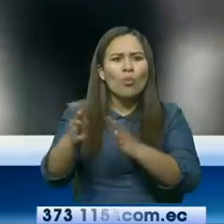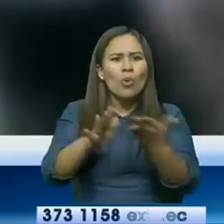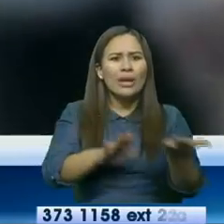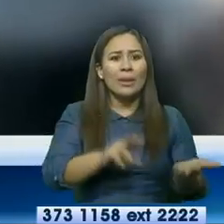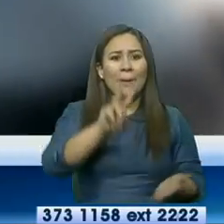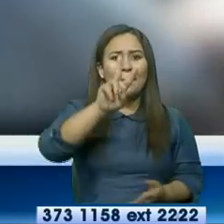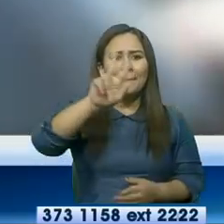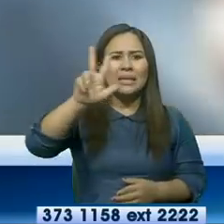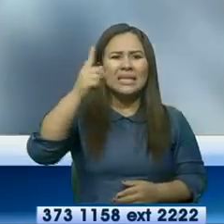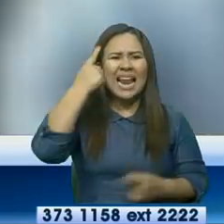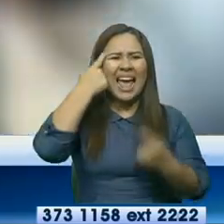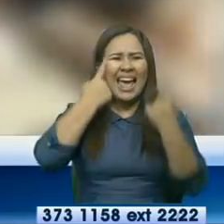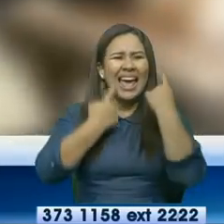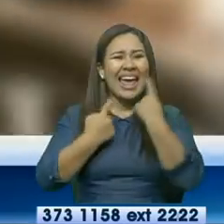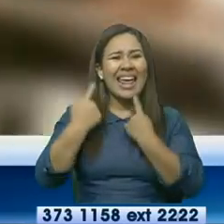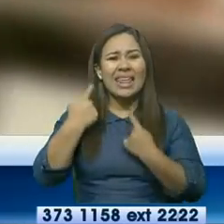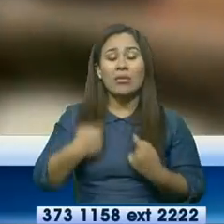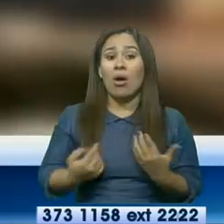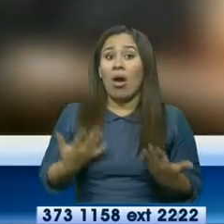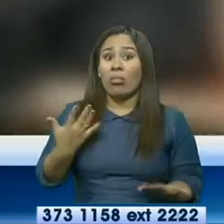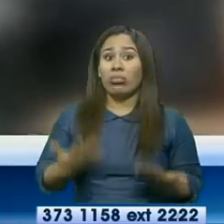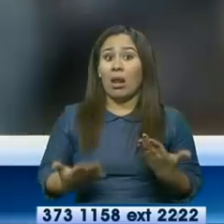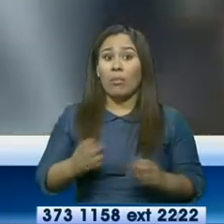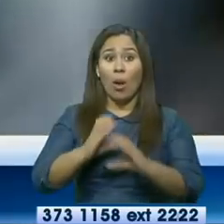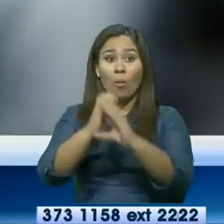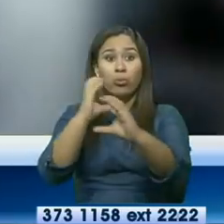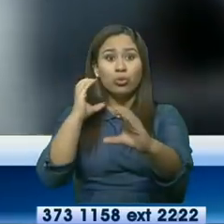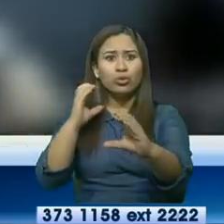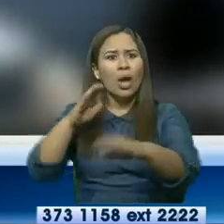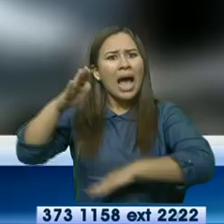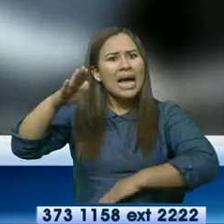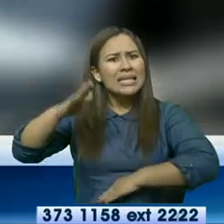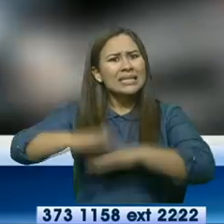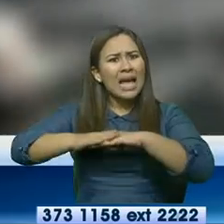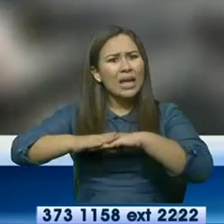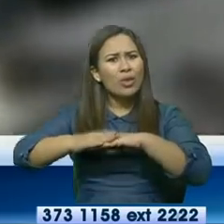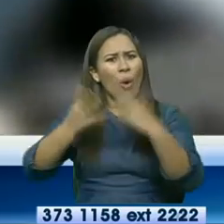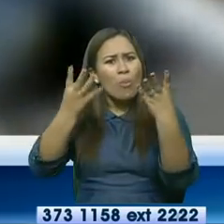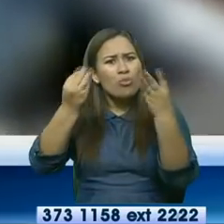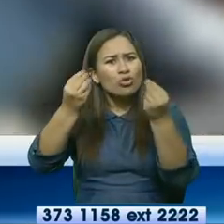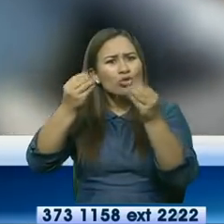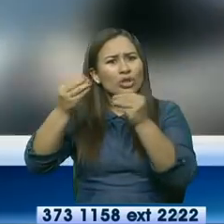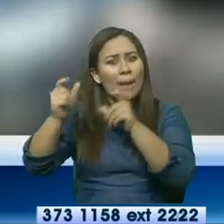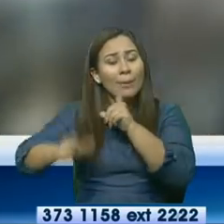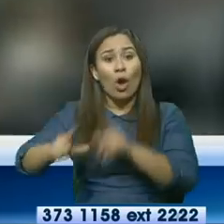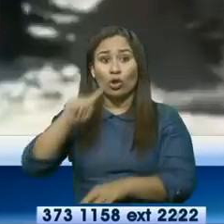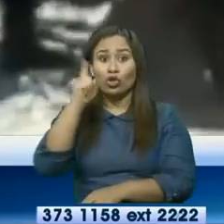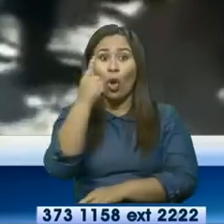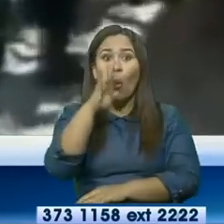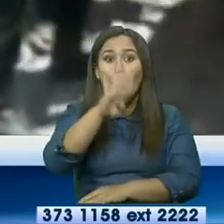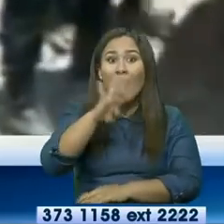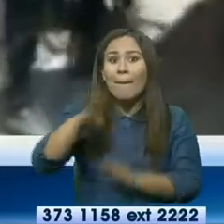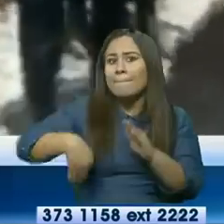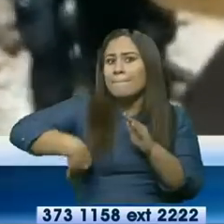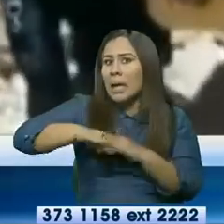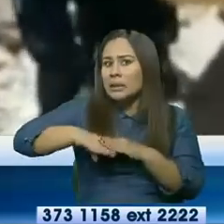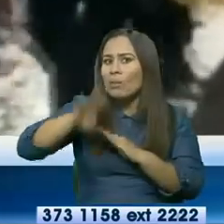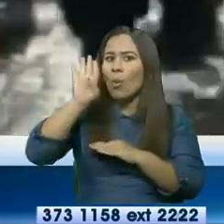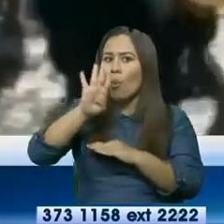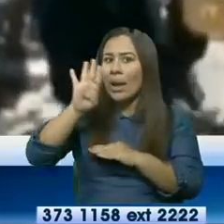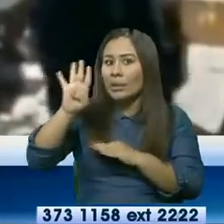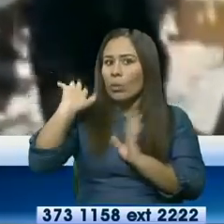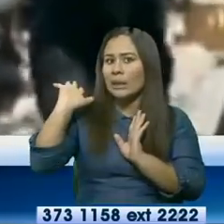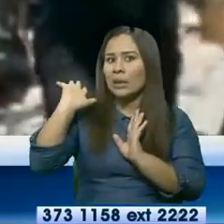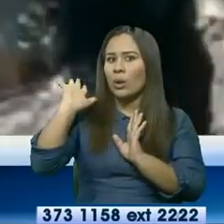heridos lo que significa que el vehículo circulaba con exceso de pasajeros otro motivo más por el que la operadora fue